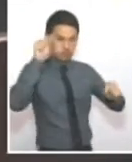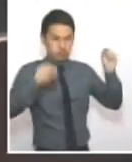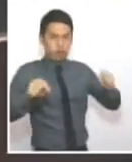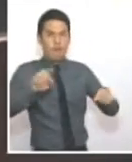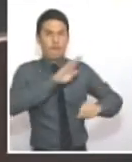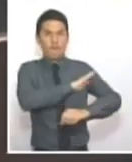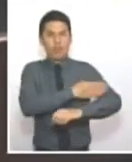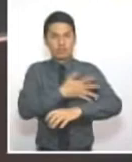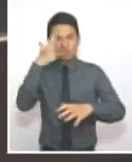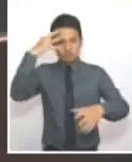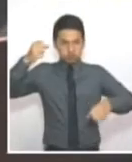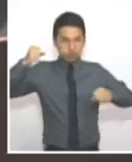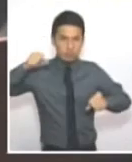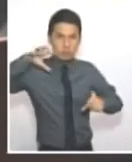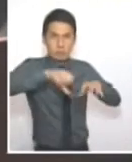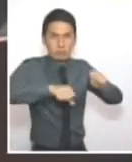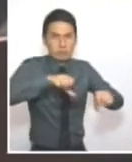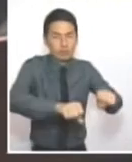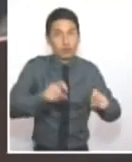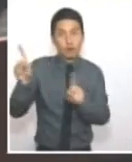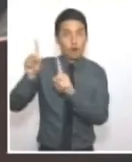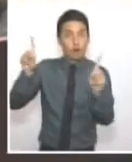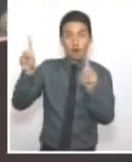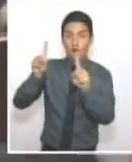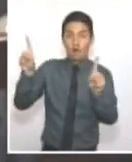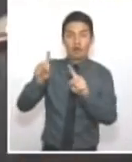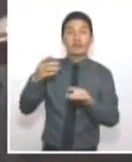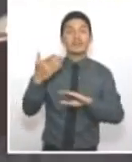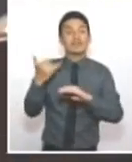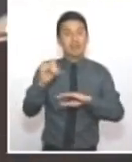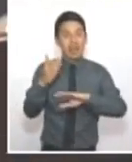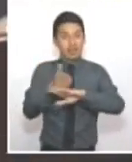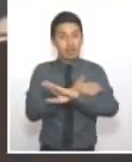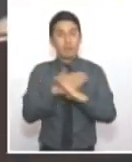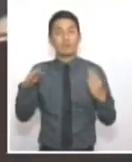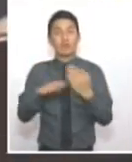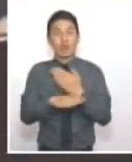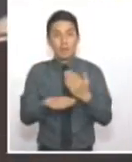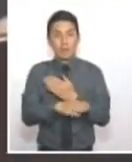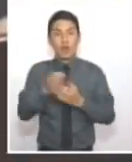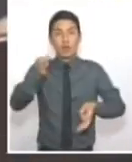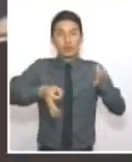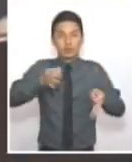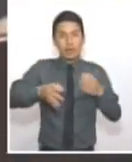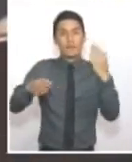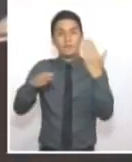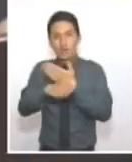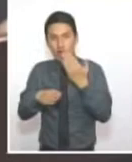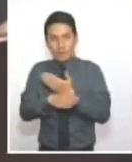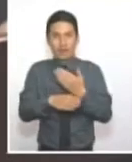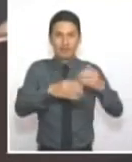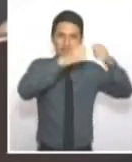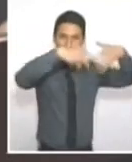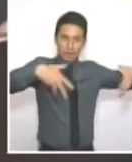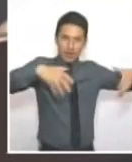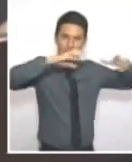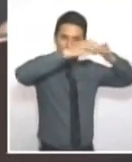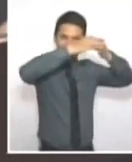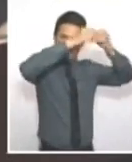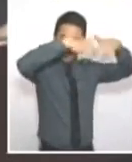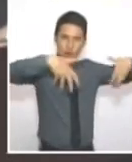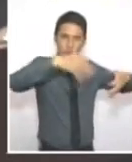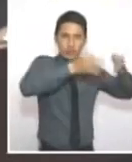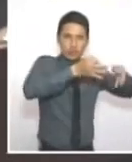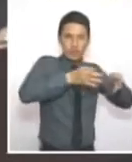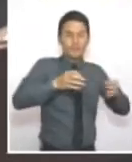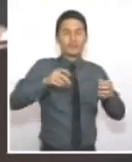fuerza. Ya tenemos problemas judiciales, ya tenemos problemas de sector cafetero. No